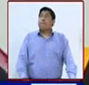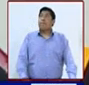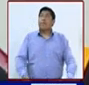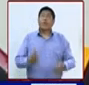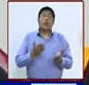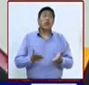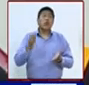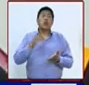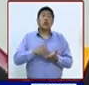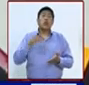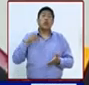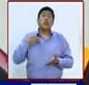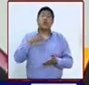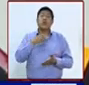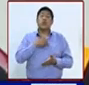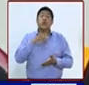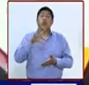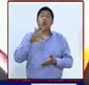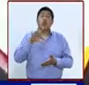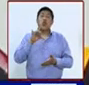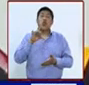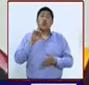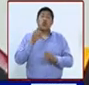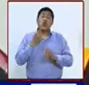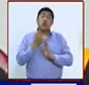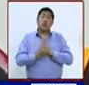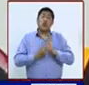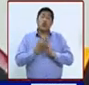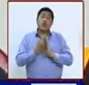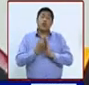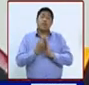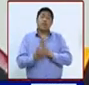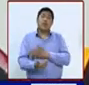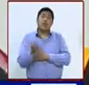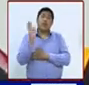Volvemos al horario discontinuo de las 8 horas laborales. Seguramente